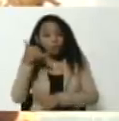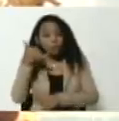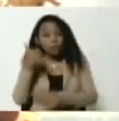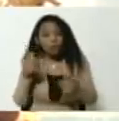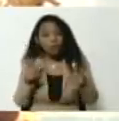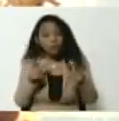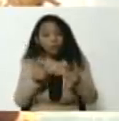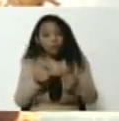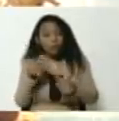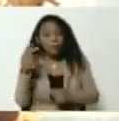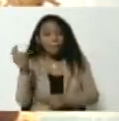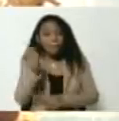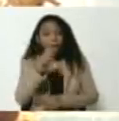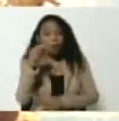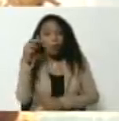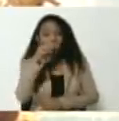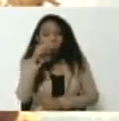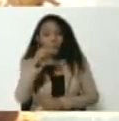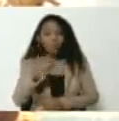octubre,